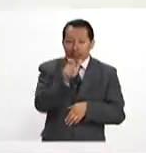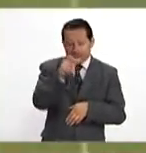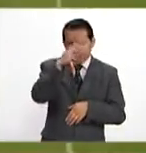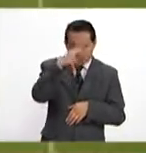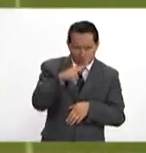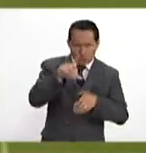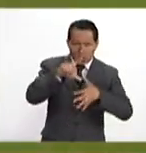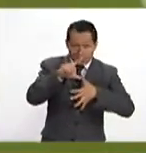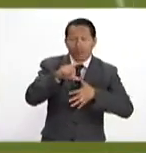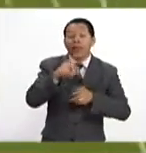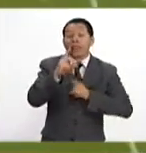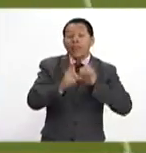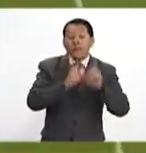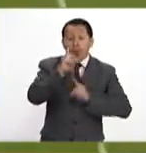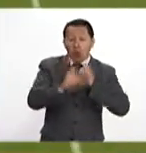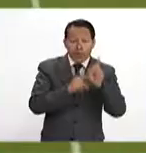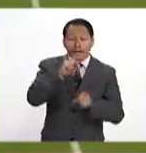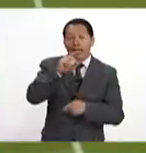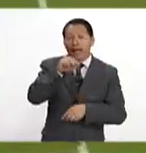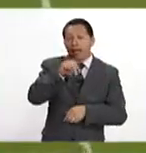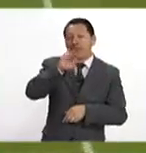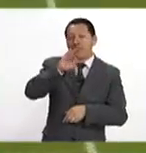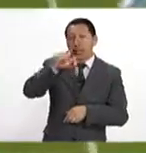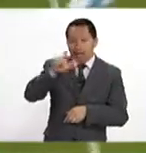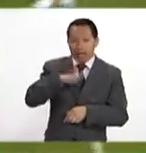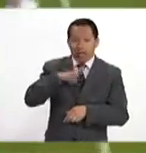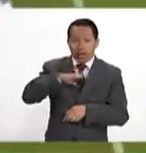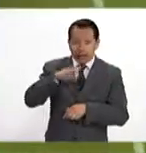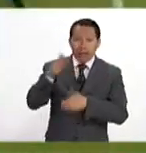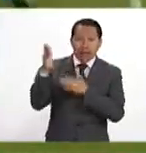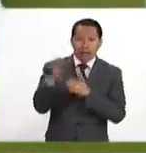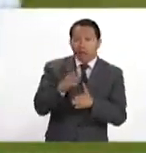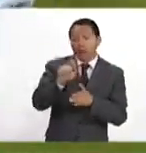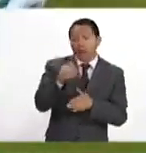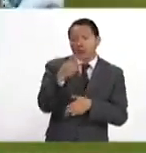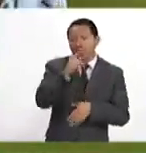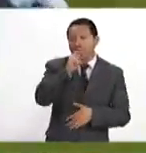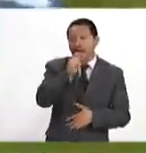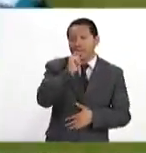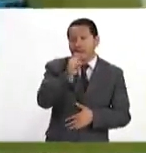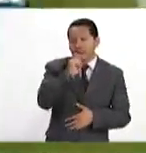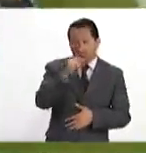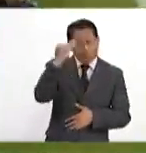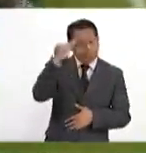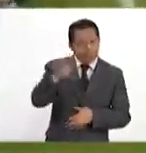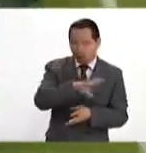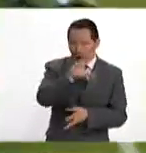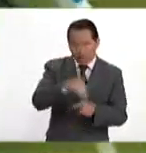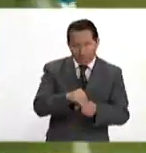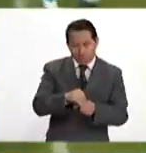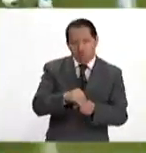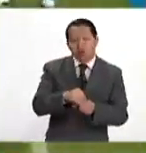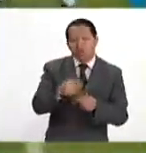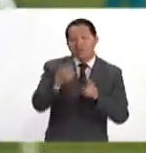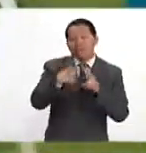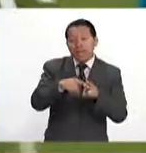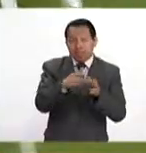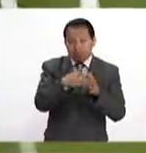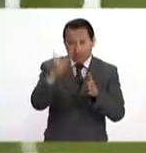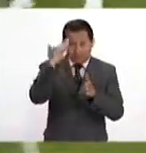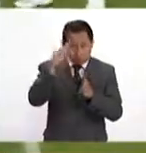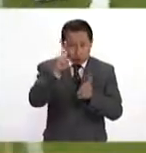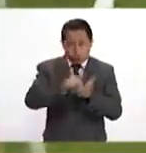Latinoamérica. Y en los deportes, la NFL anunció la llegada de 24 árbitros de tiempo completo rumbo al inicio de la